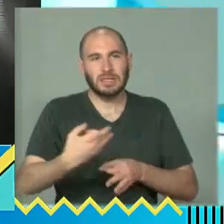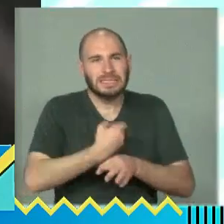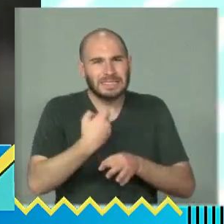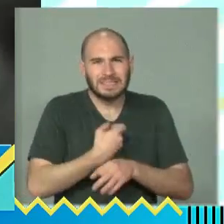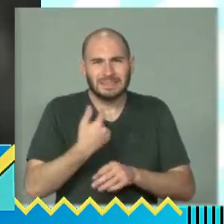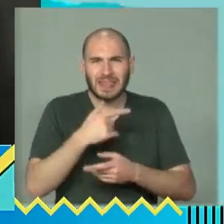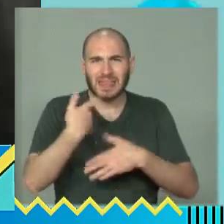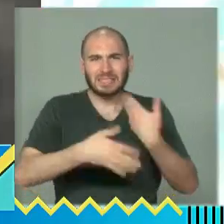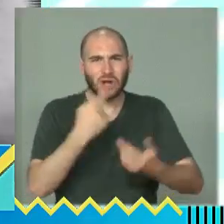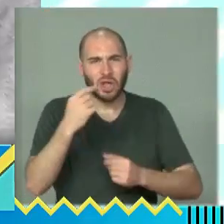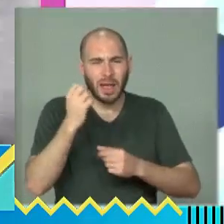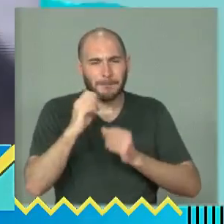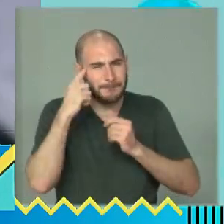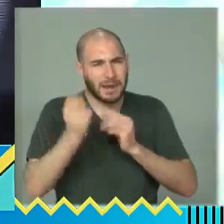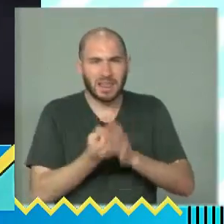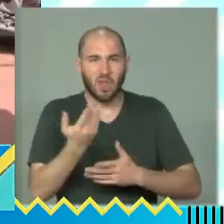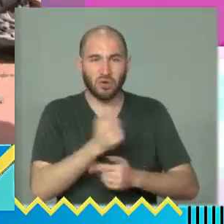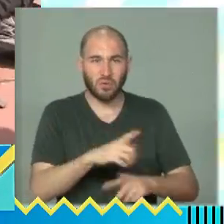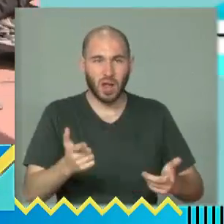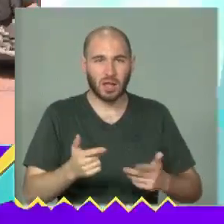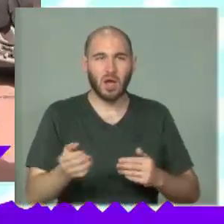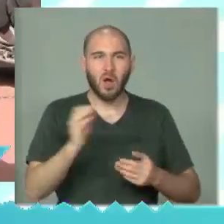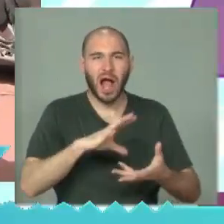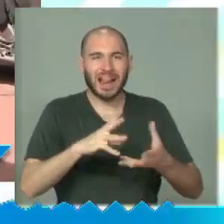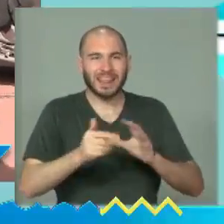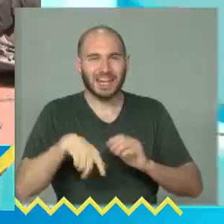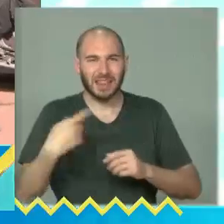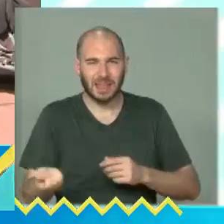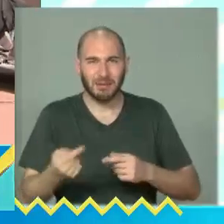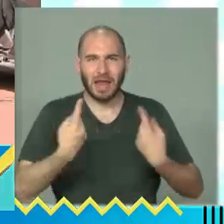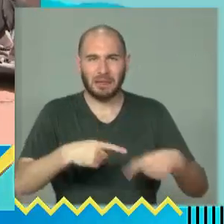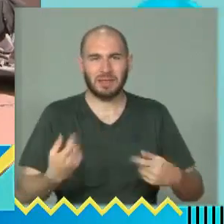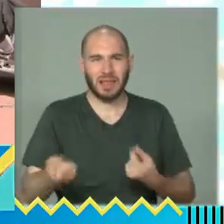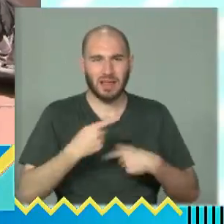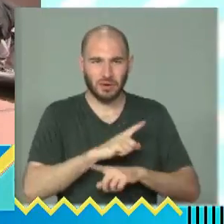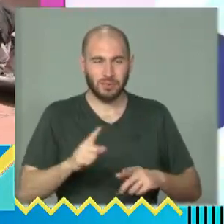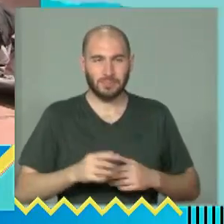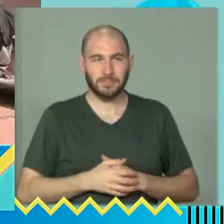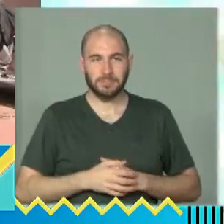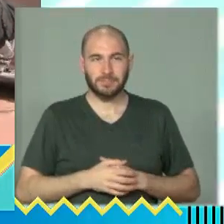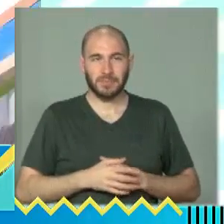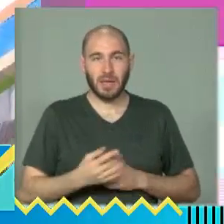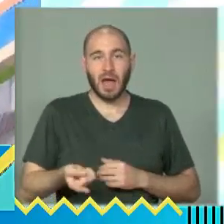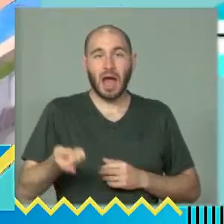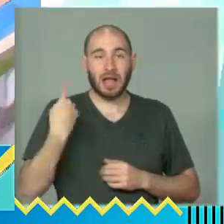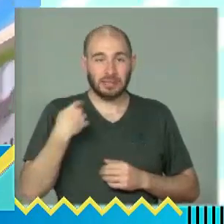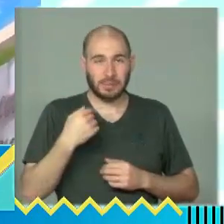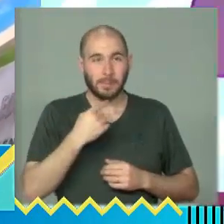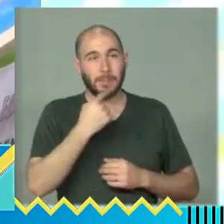enseñaban desarrollo emprendedor ni nos daban estas alternativas y estas herramientas. Y la verdad que ayer